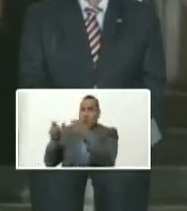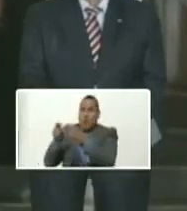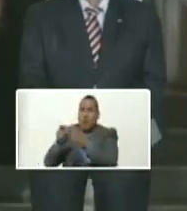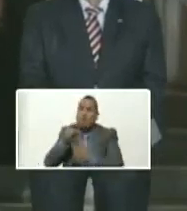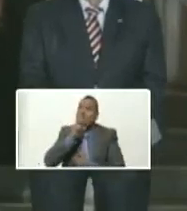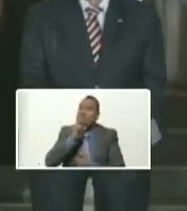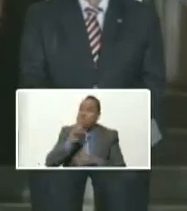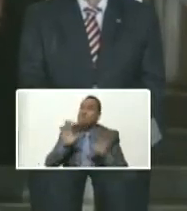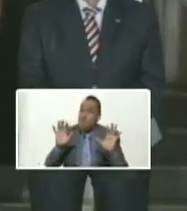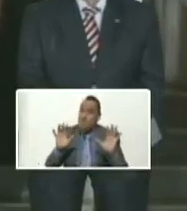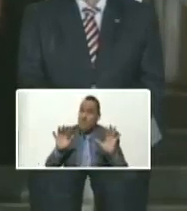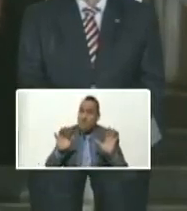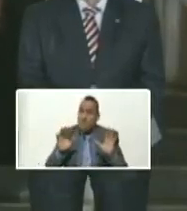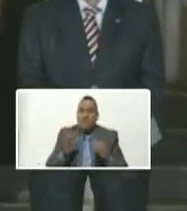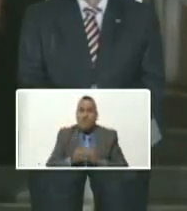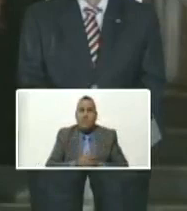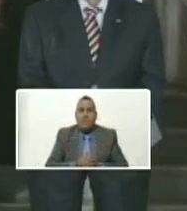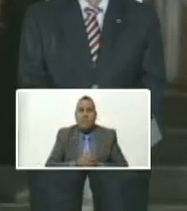Ahora,